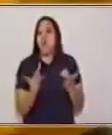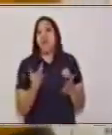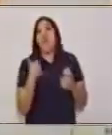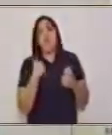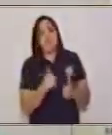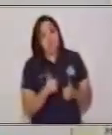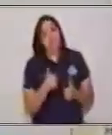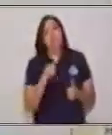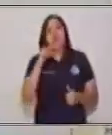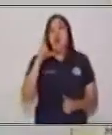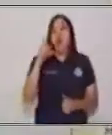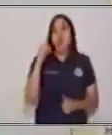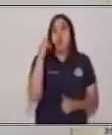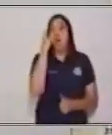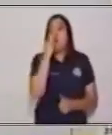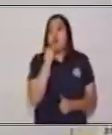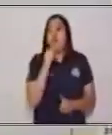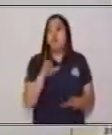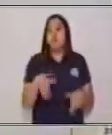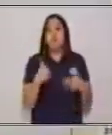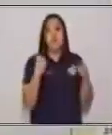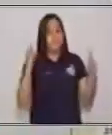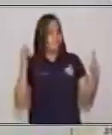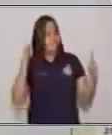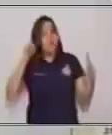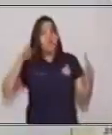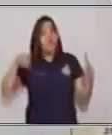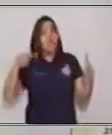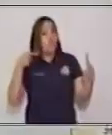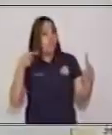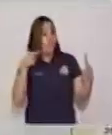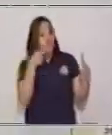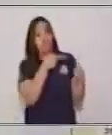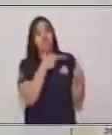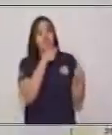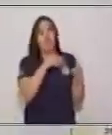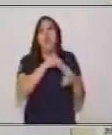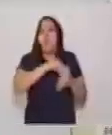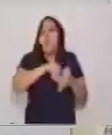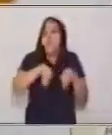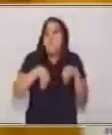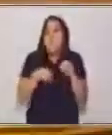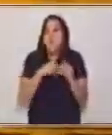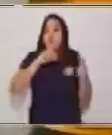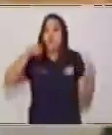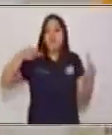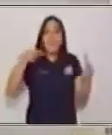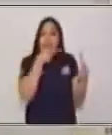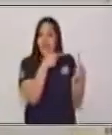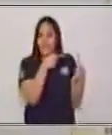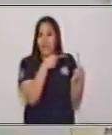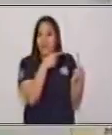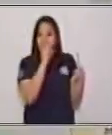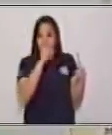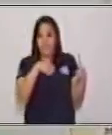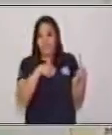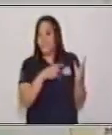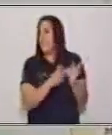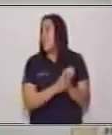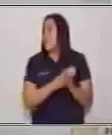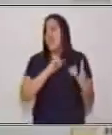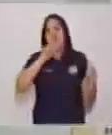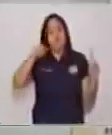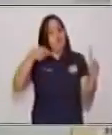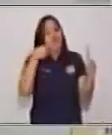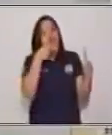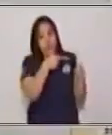Efectivamente, los va a funcionarme como un modificador directo. Como un